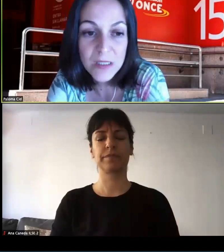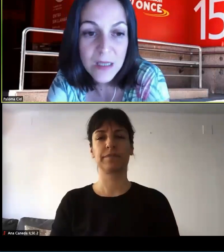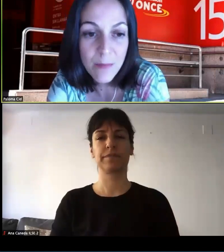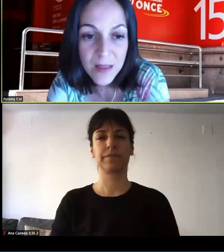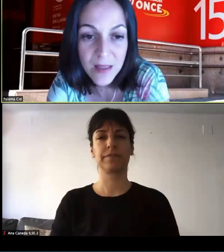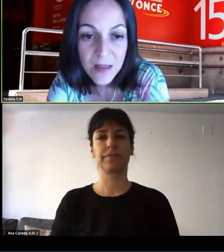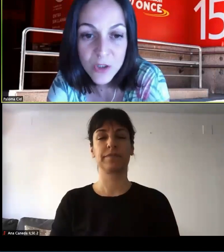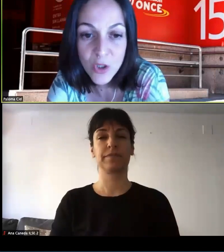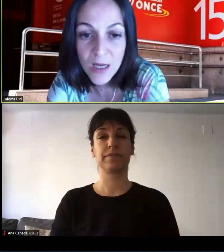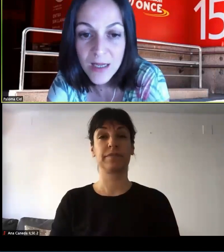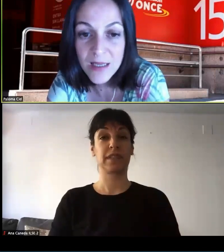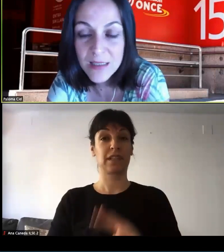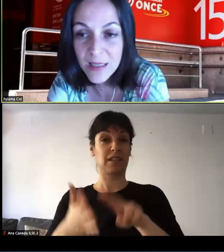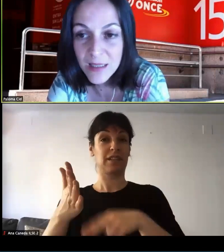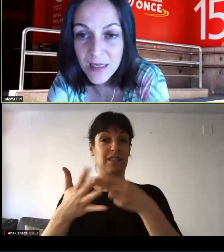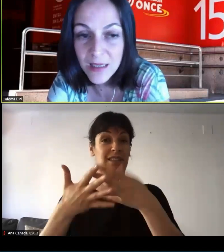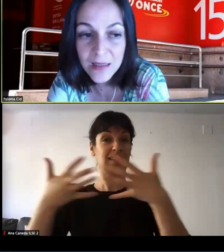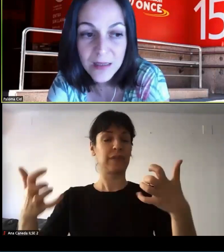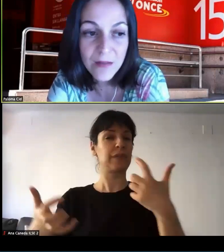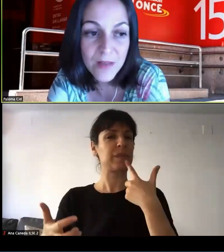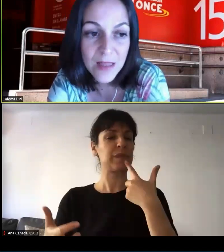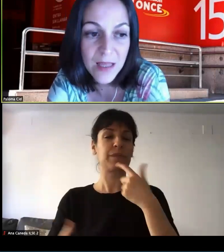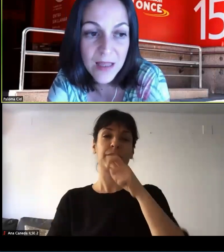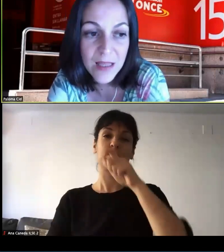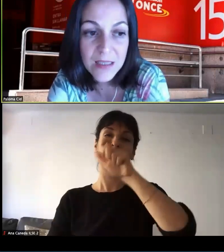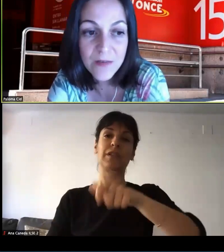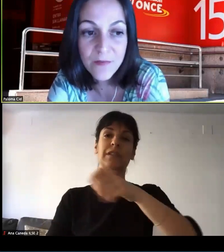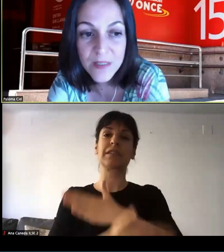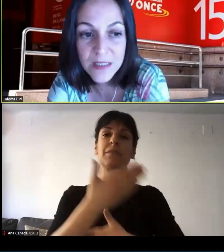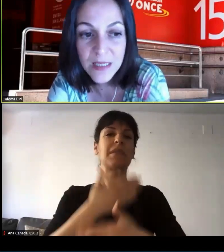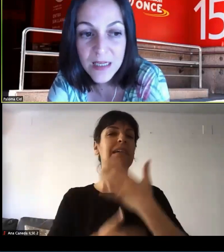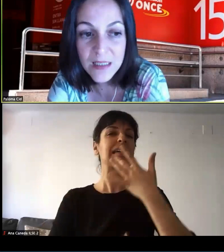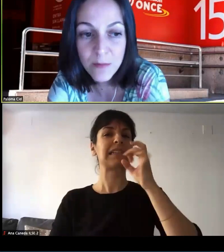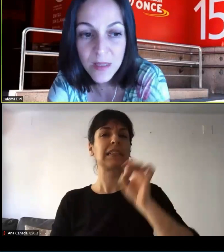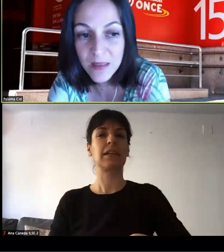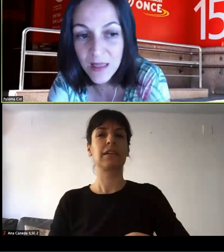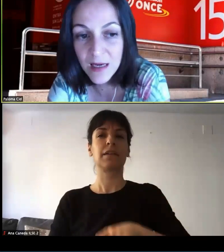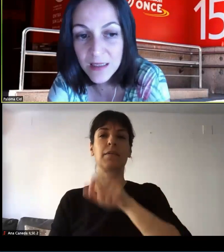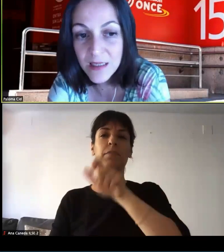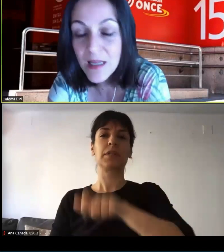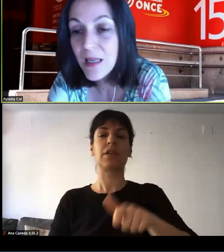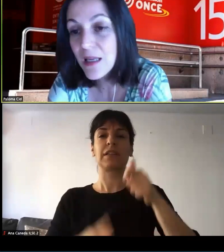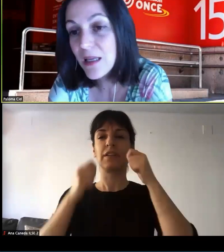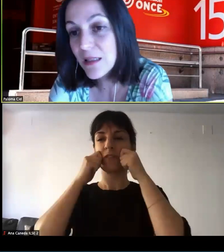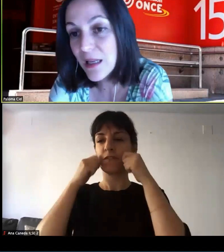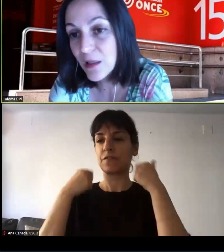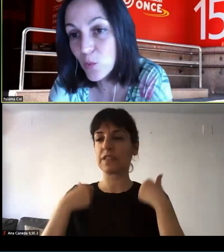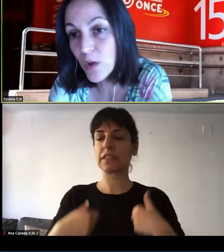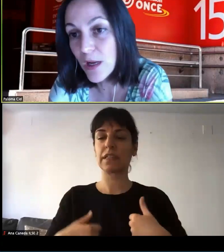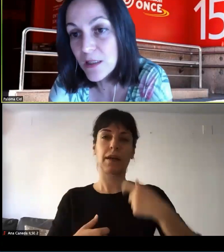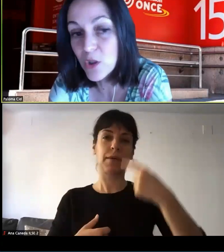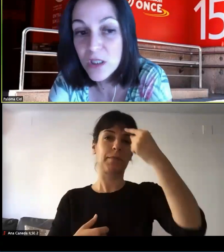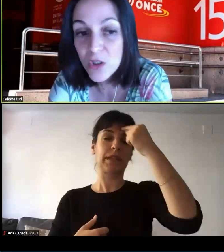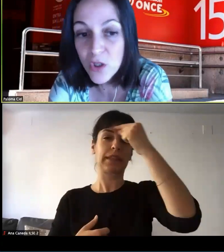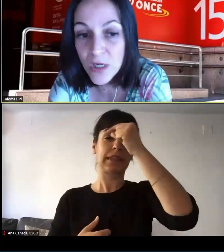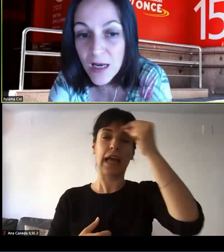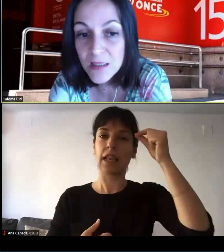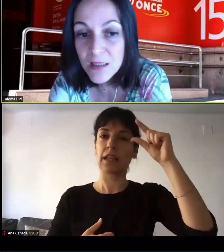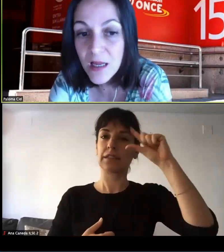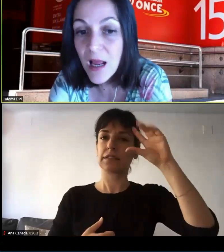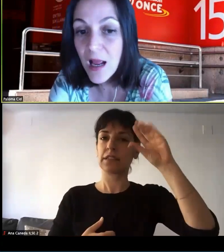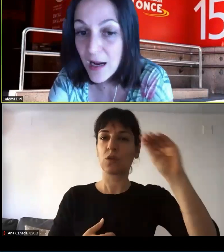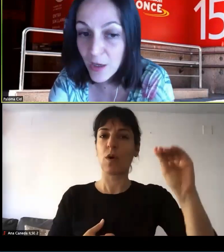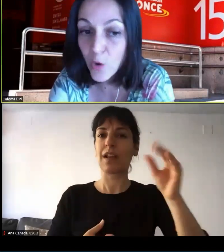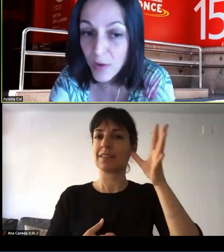con discapacidad son aquellas que tienen deficiencias físicas, mentales, intelectuales o